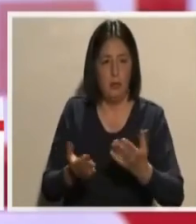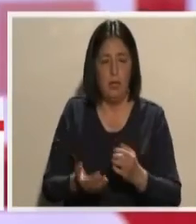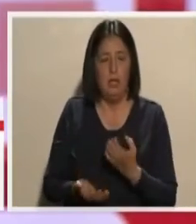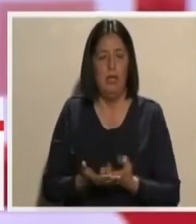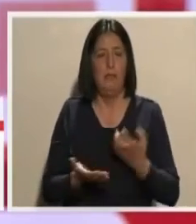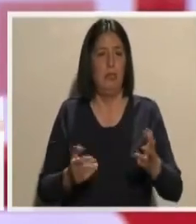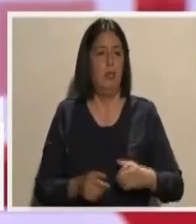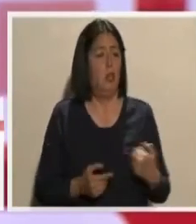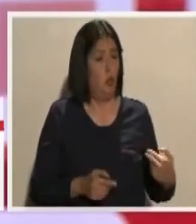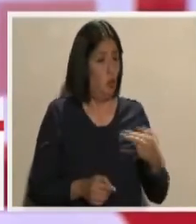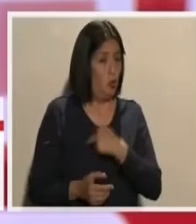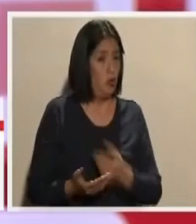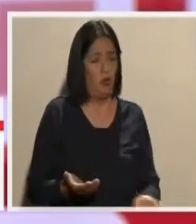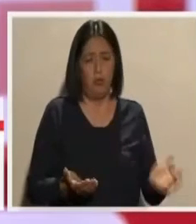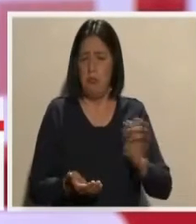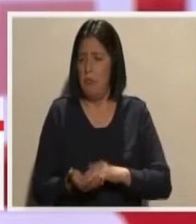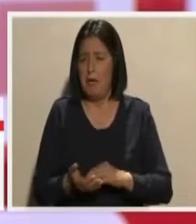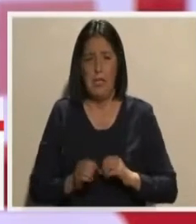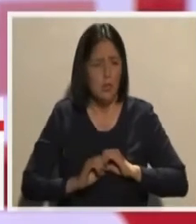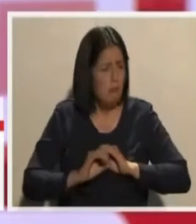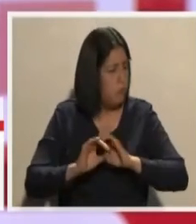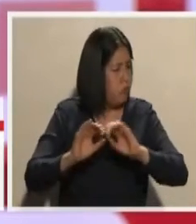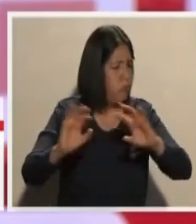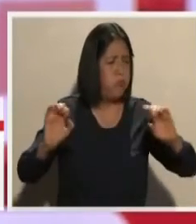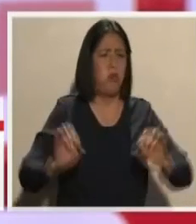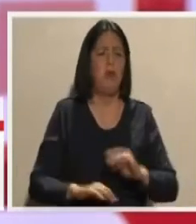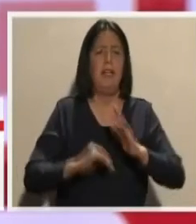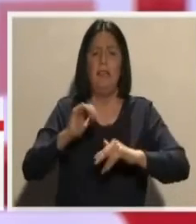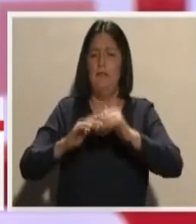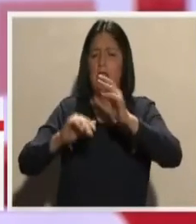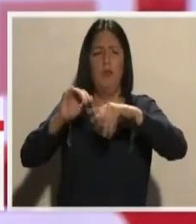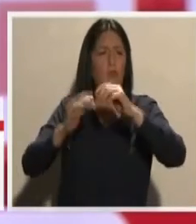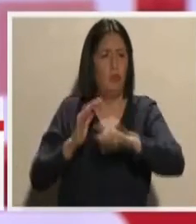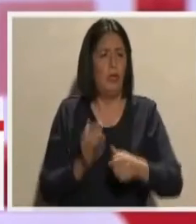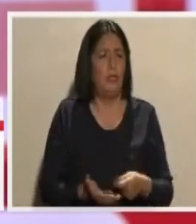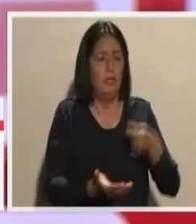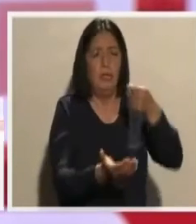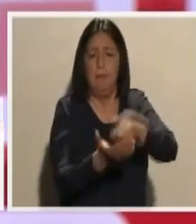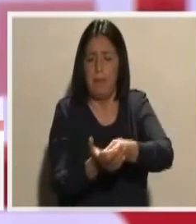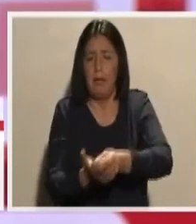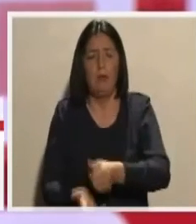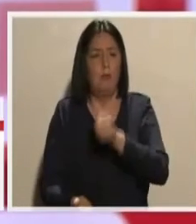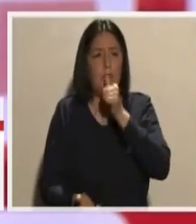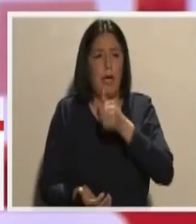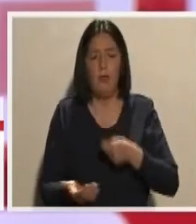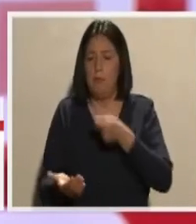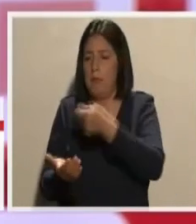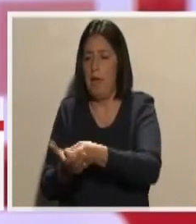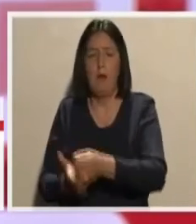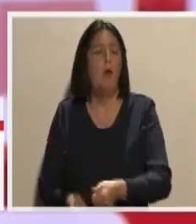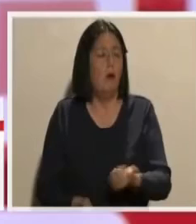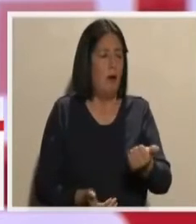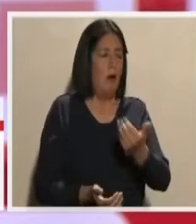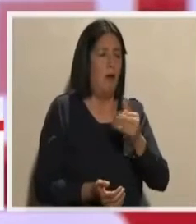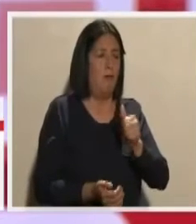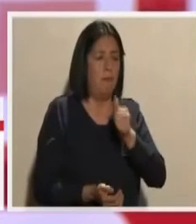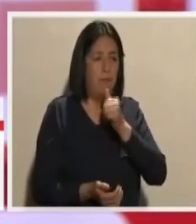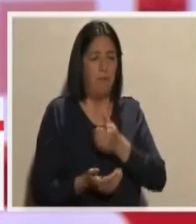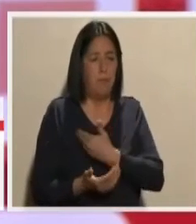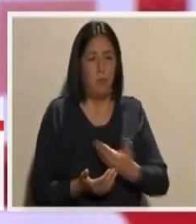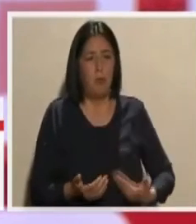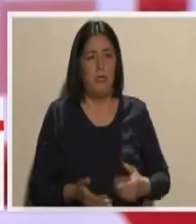boom de infraestructura de inversiones públicas y privadas, creando para el primer caso y cuando sea